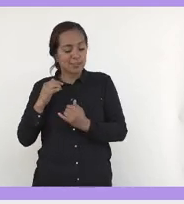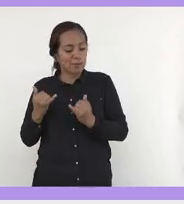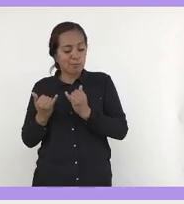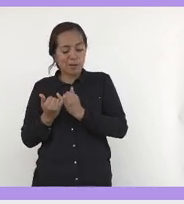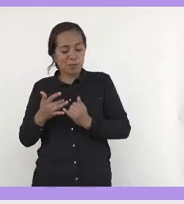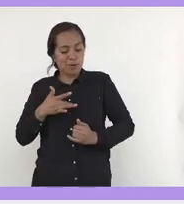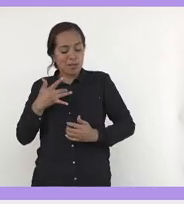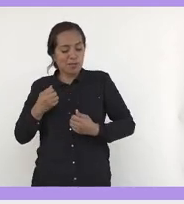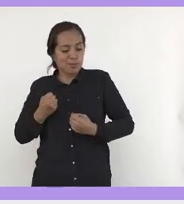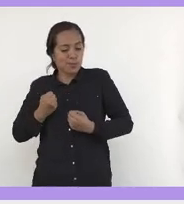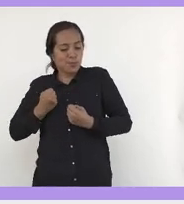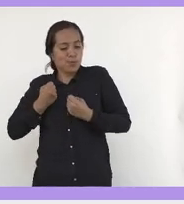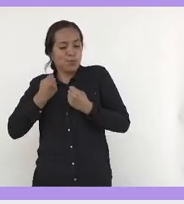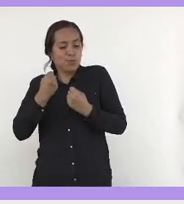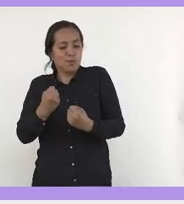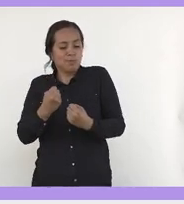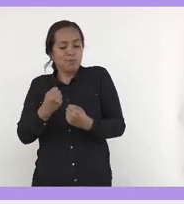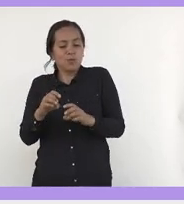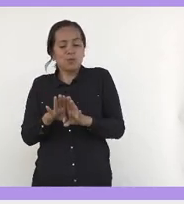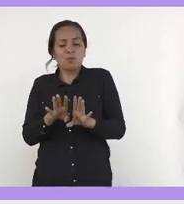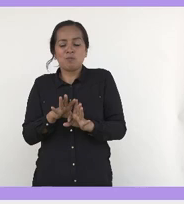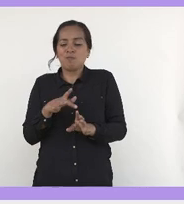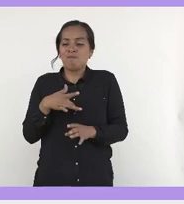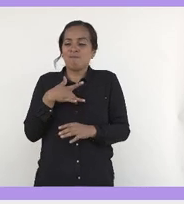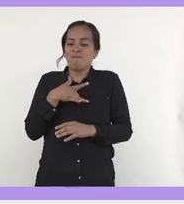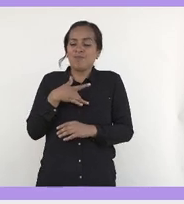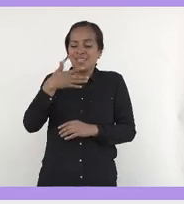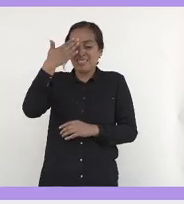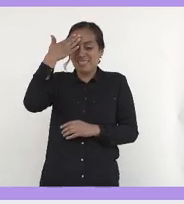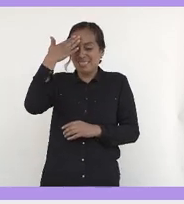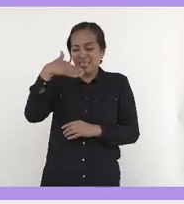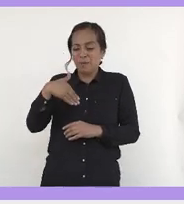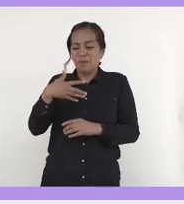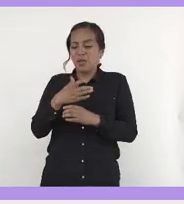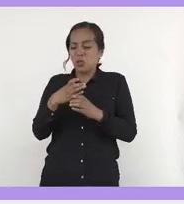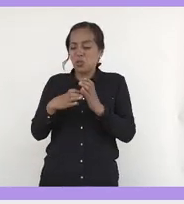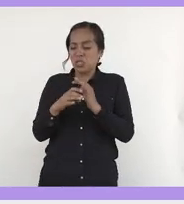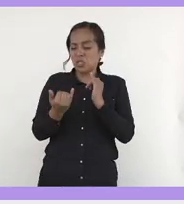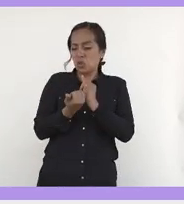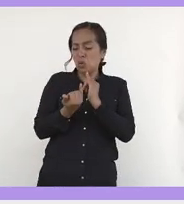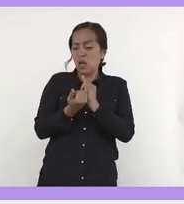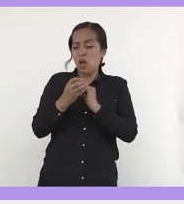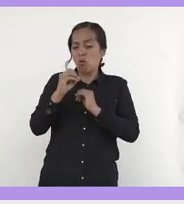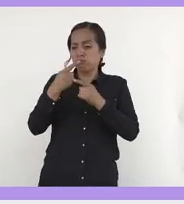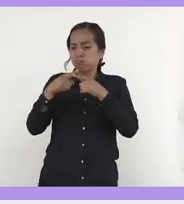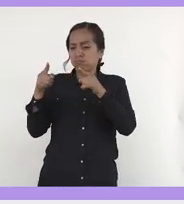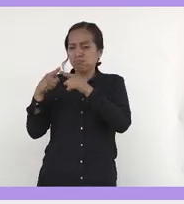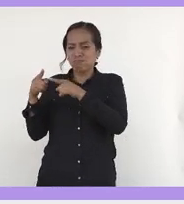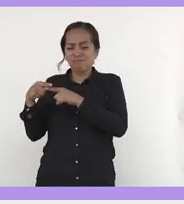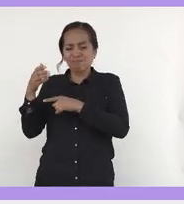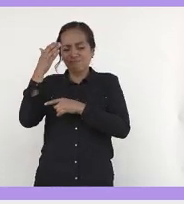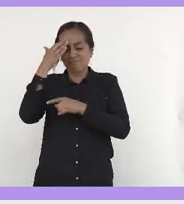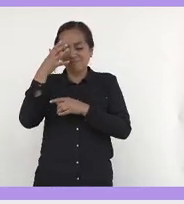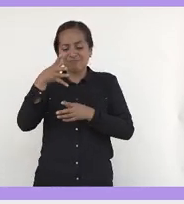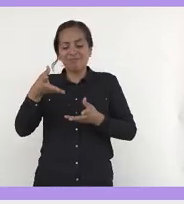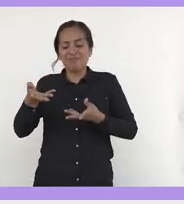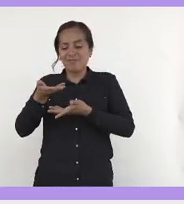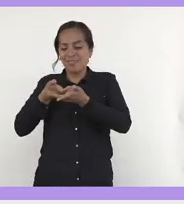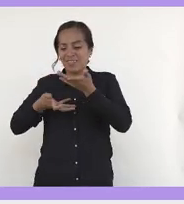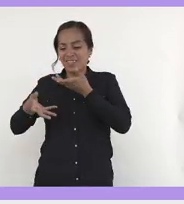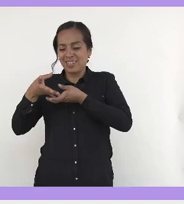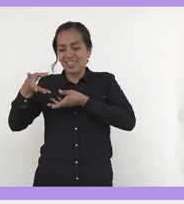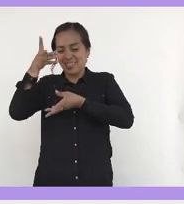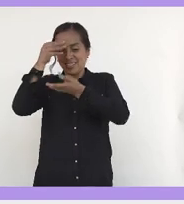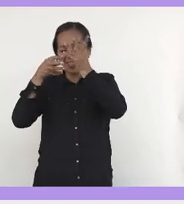tan poderosas como ustedes se quieren sentir que sepan cosas iguales o distintas a ustedes no importa Porque se trata de aprender Y y de